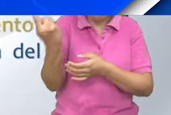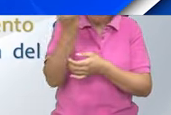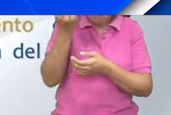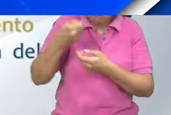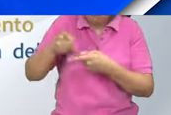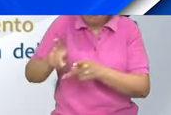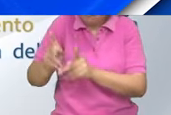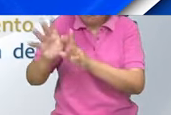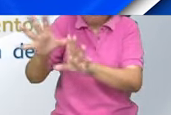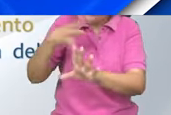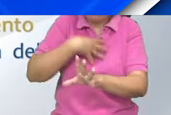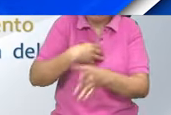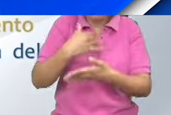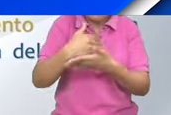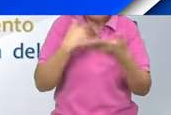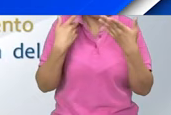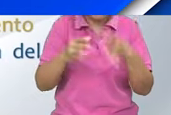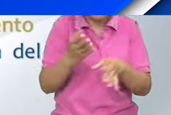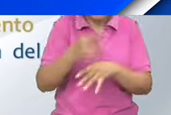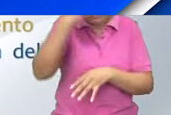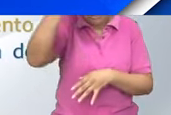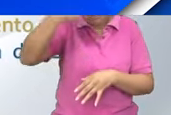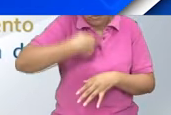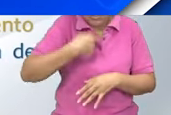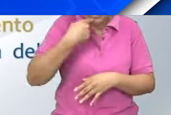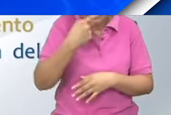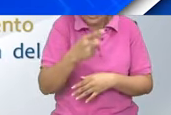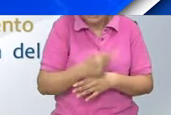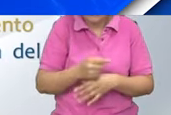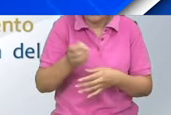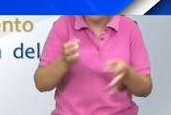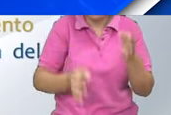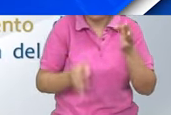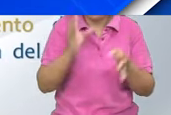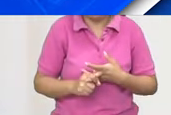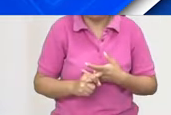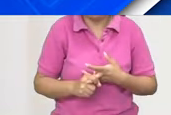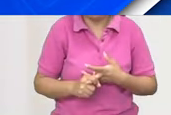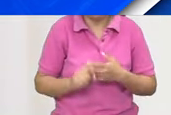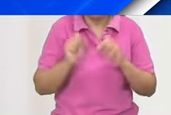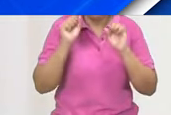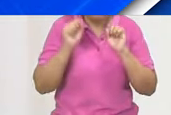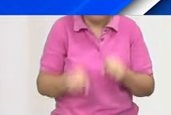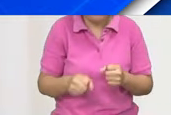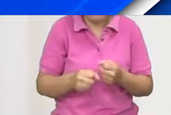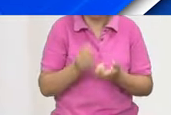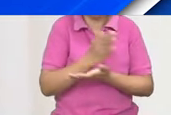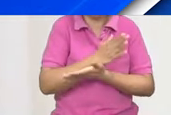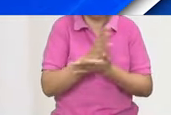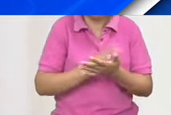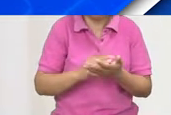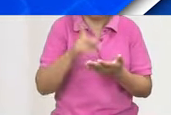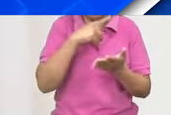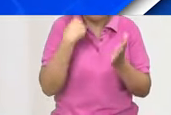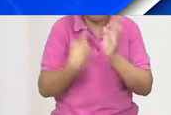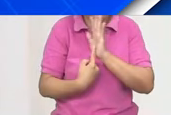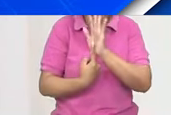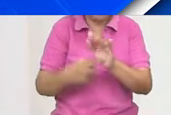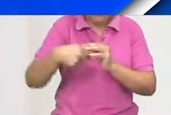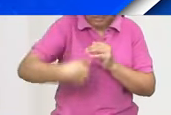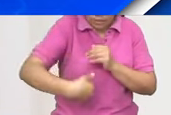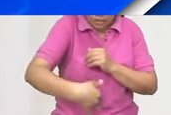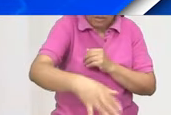independientes debidamente registrados y autorizados por la Contraloría General. Producto de las auditorías realizadas en